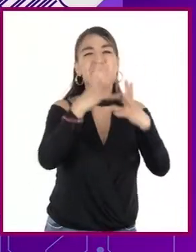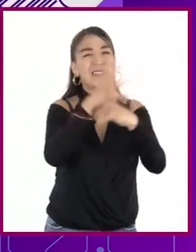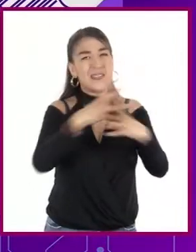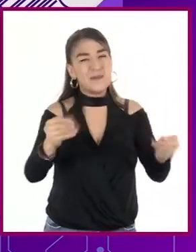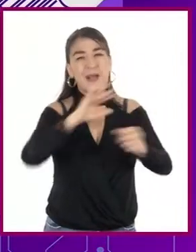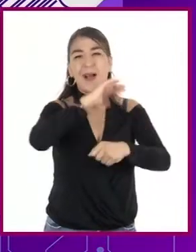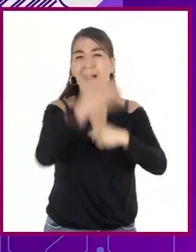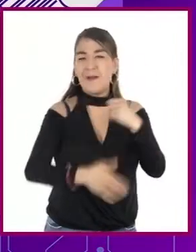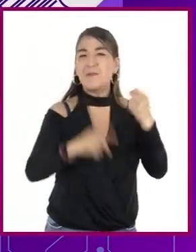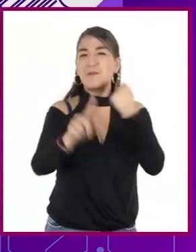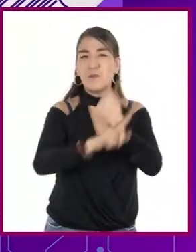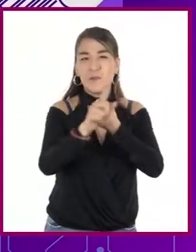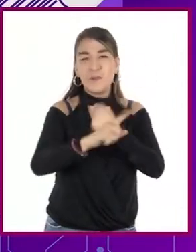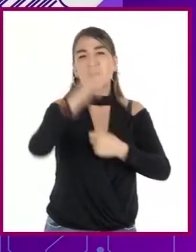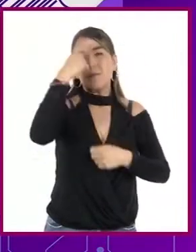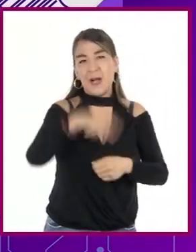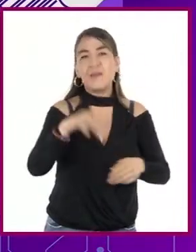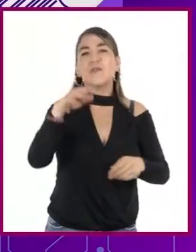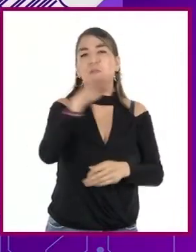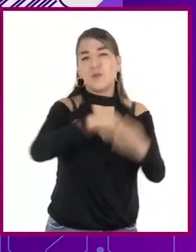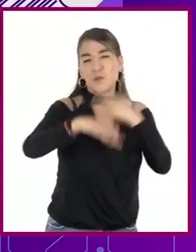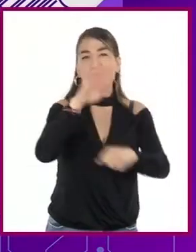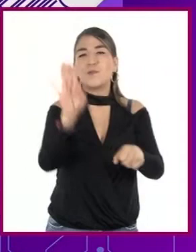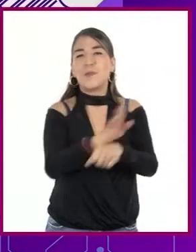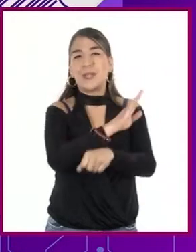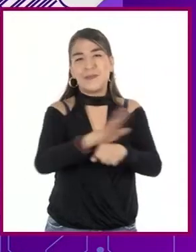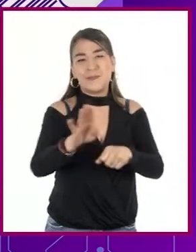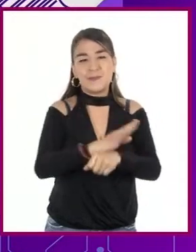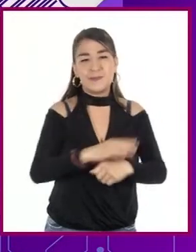en beneficio de todas y todos.